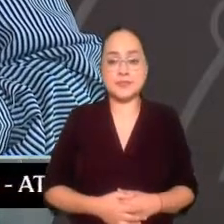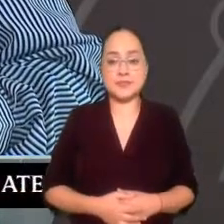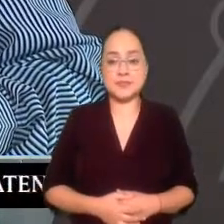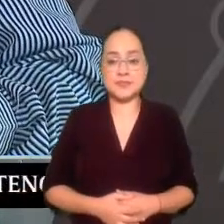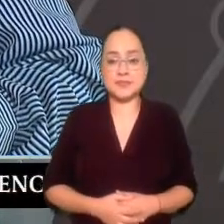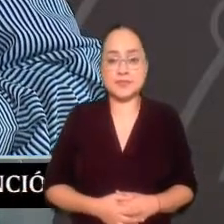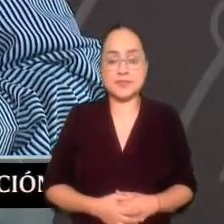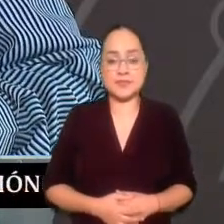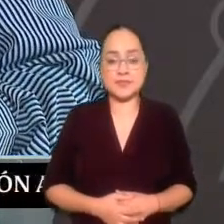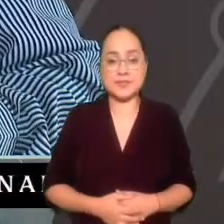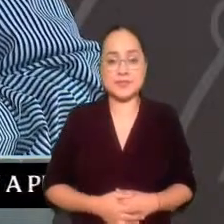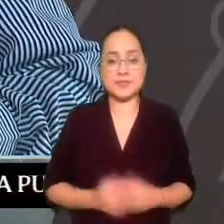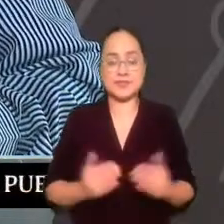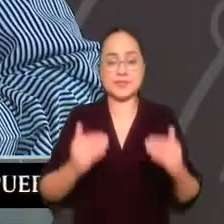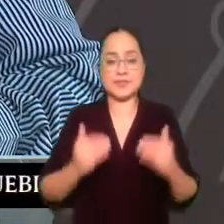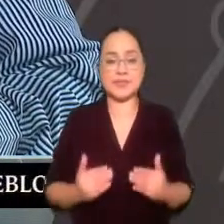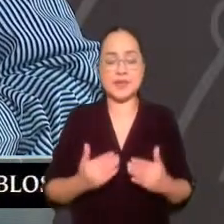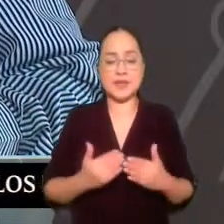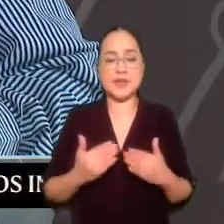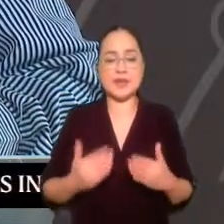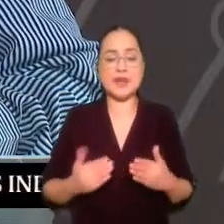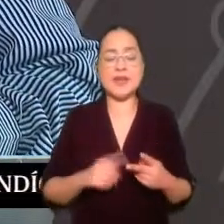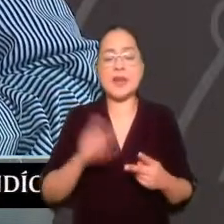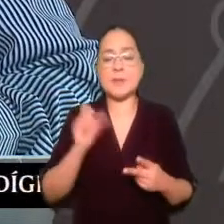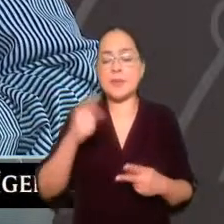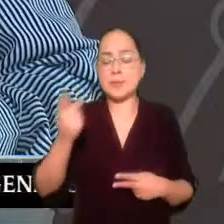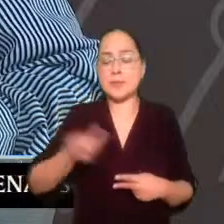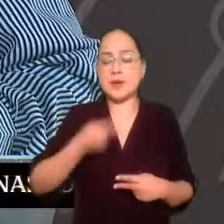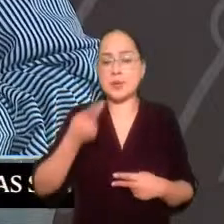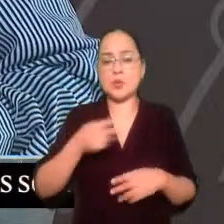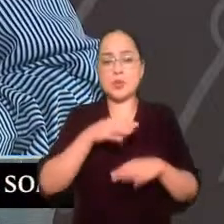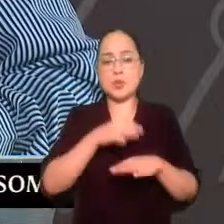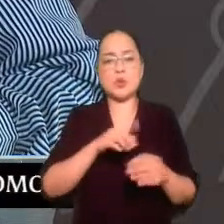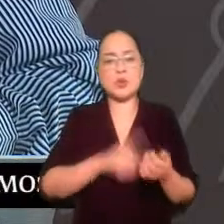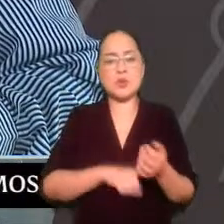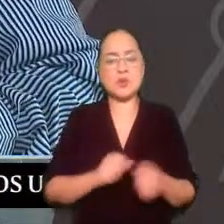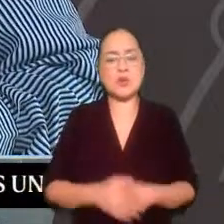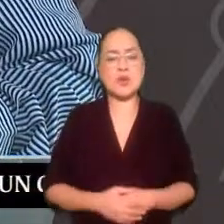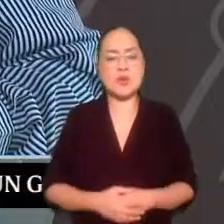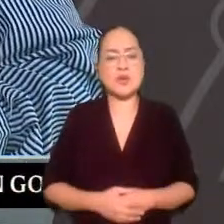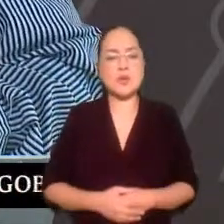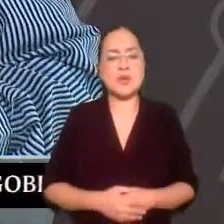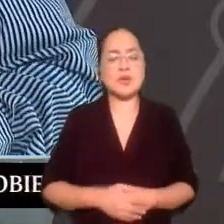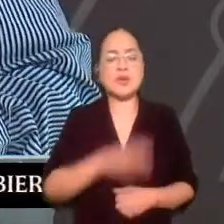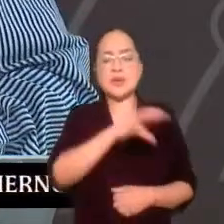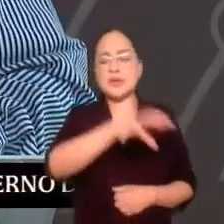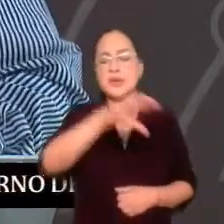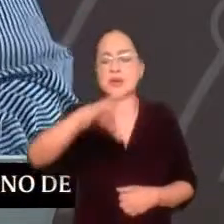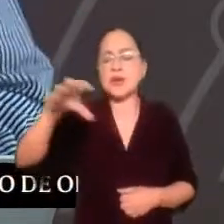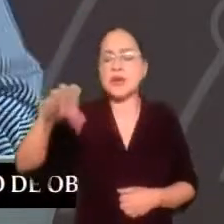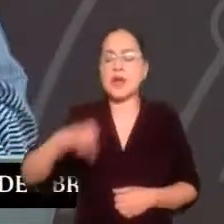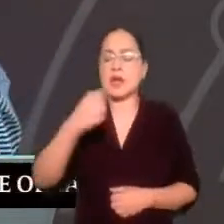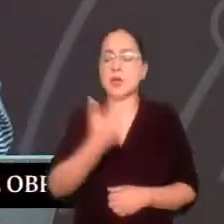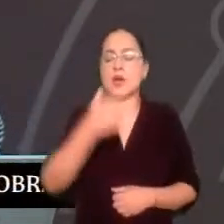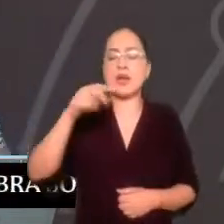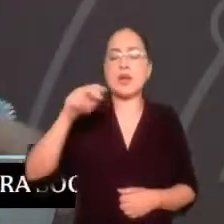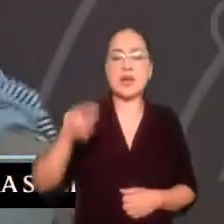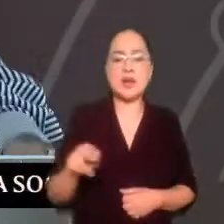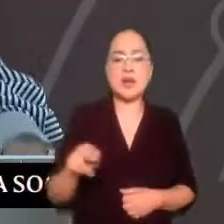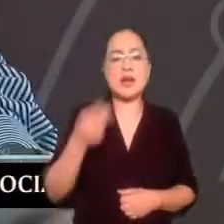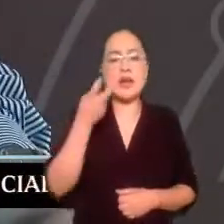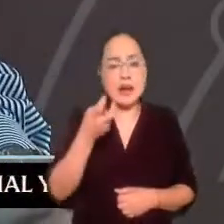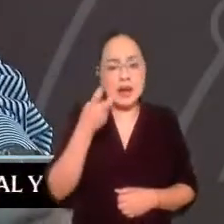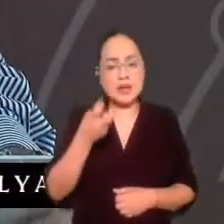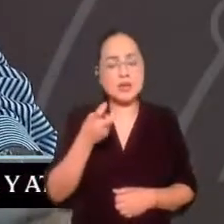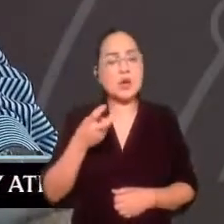Y luego me preguntaste. ¿Los campamentos de la Guardia Nacional? Los camiones están trabajando, estamos